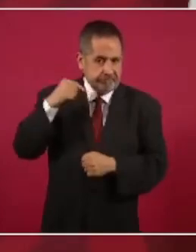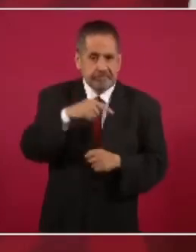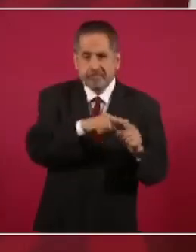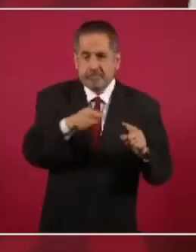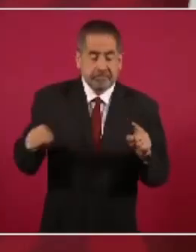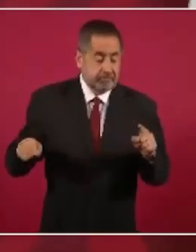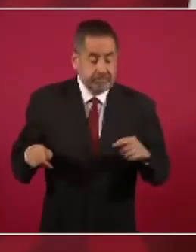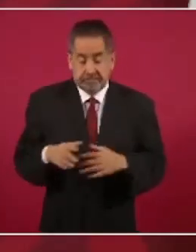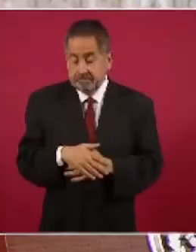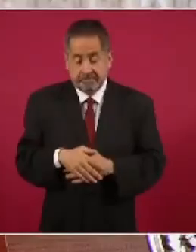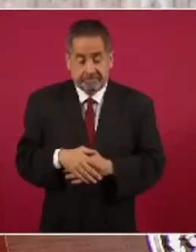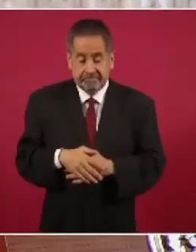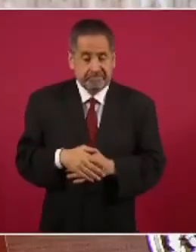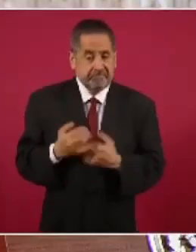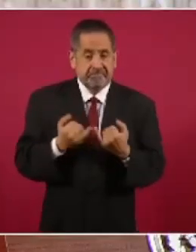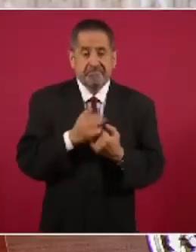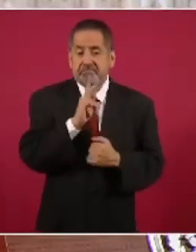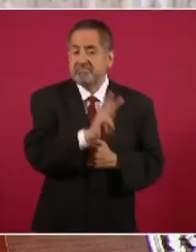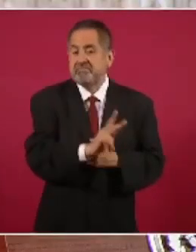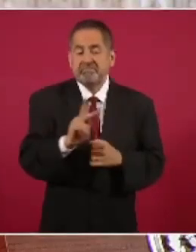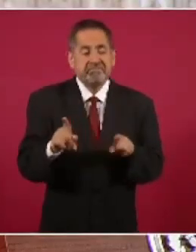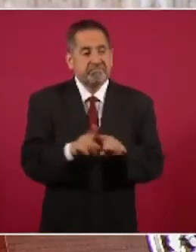fue muy parecido